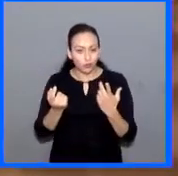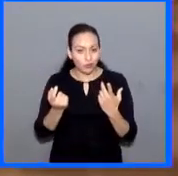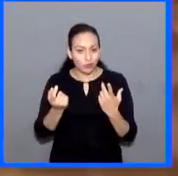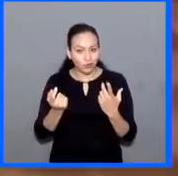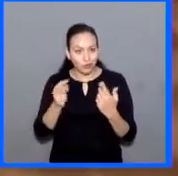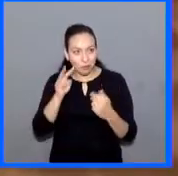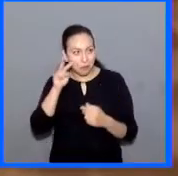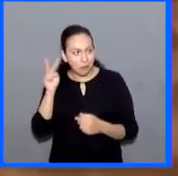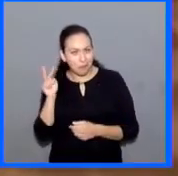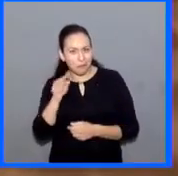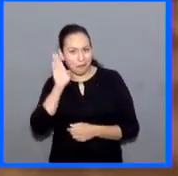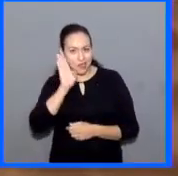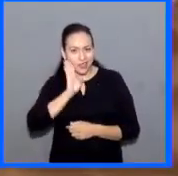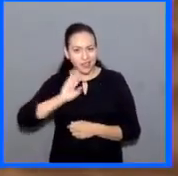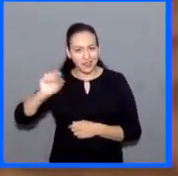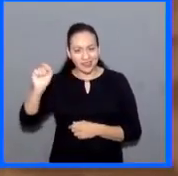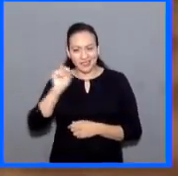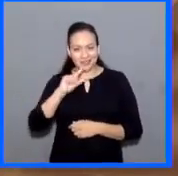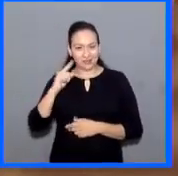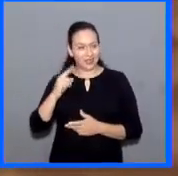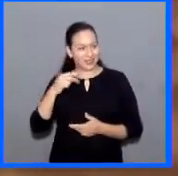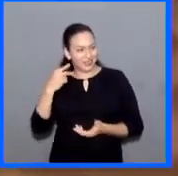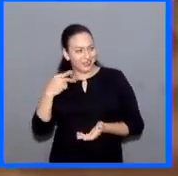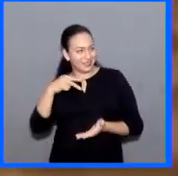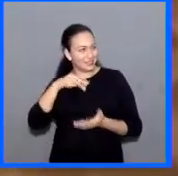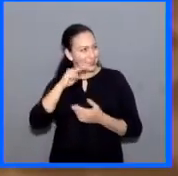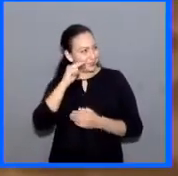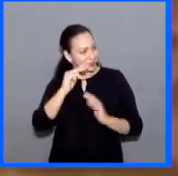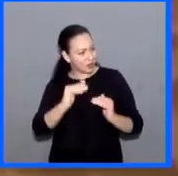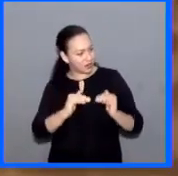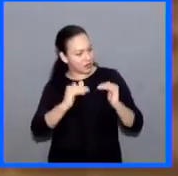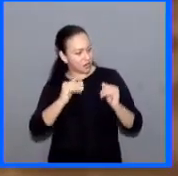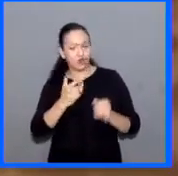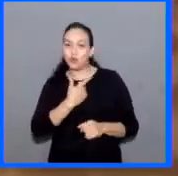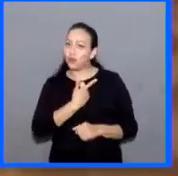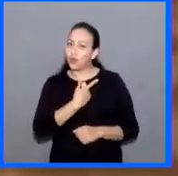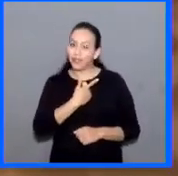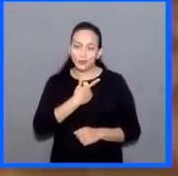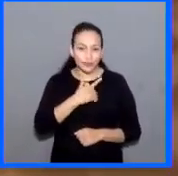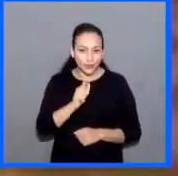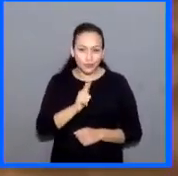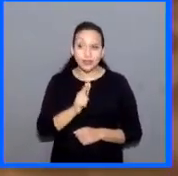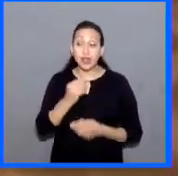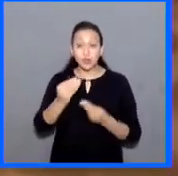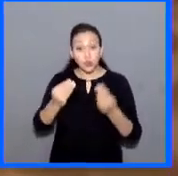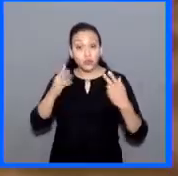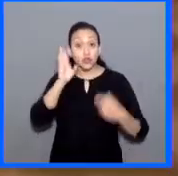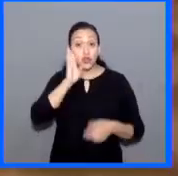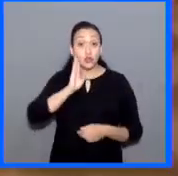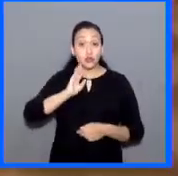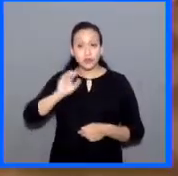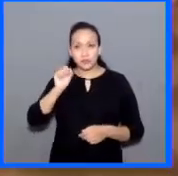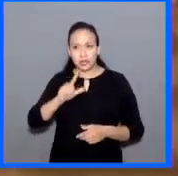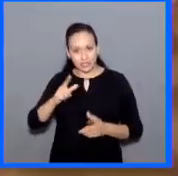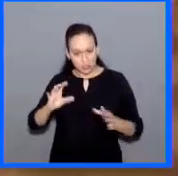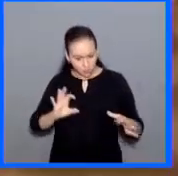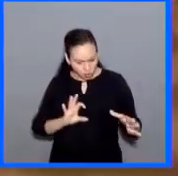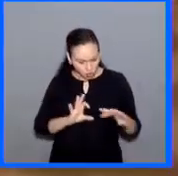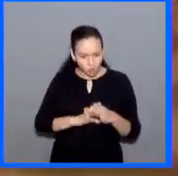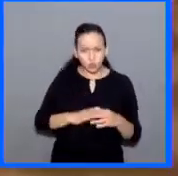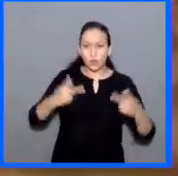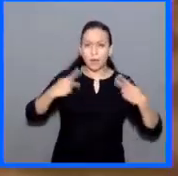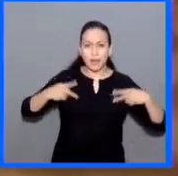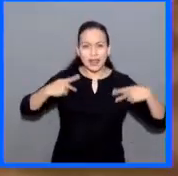ministros de a pie, ver ministros tocando pisos, siendo pueblo, viendo